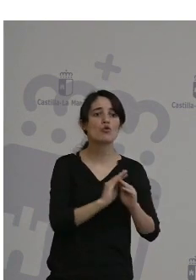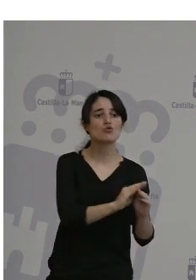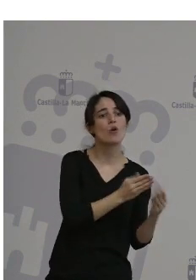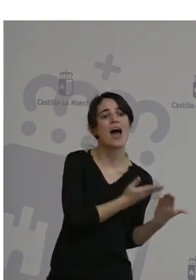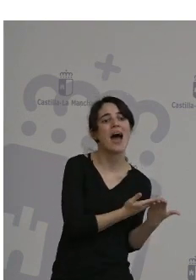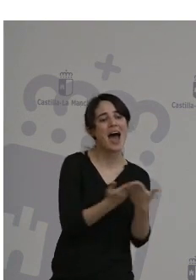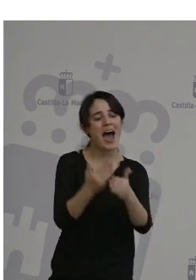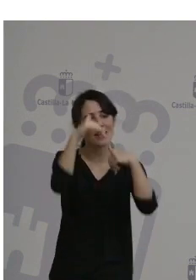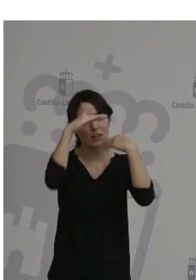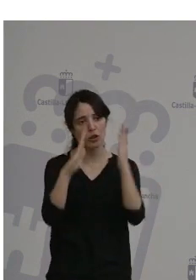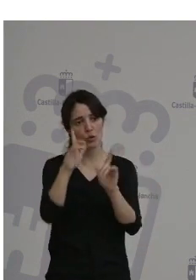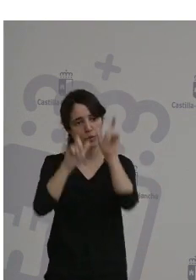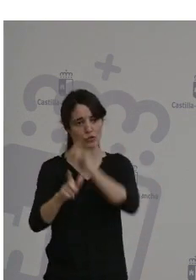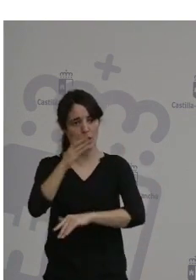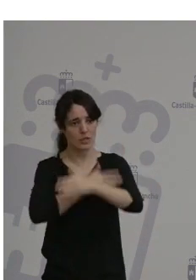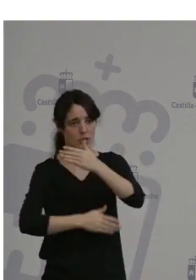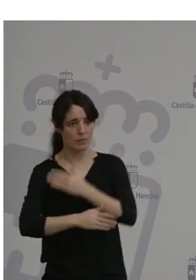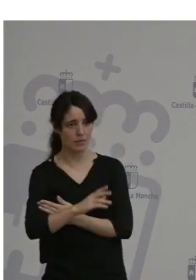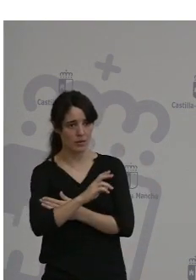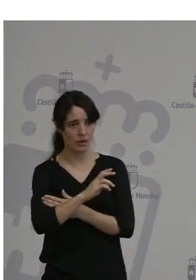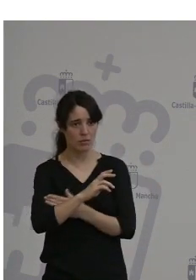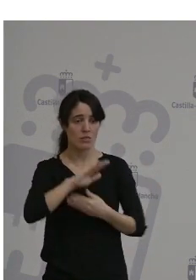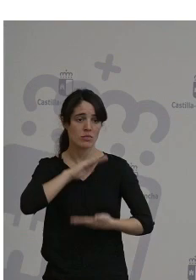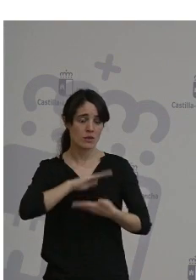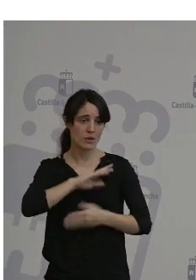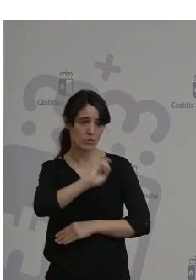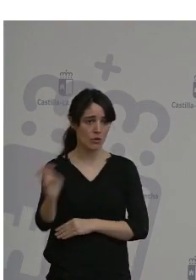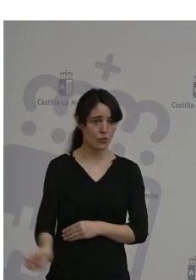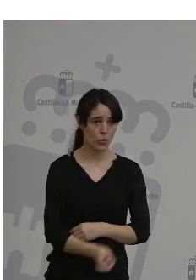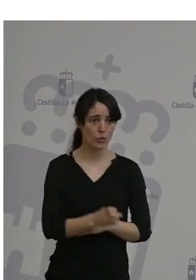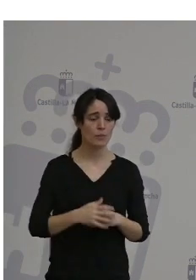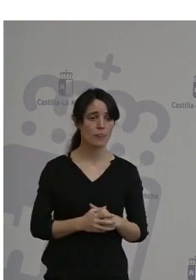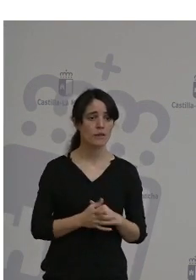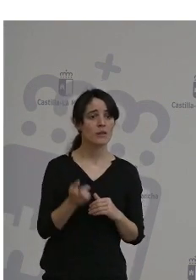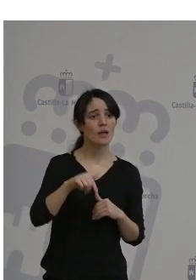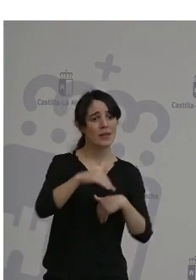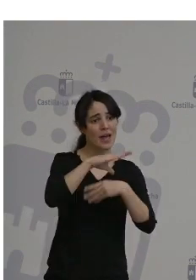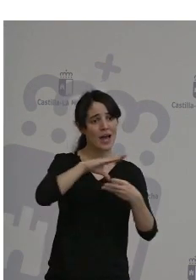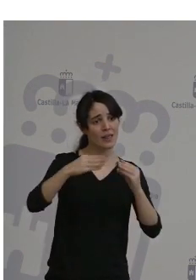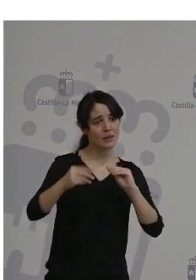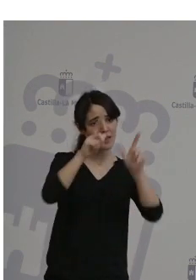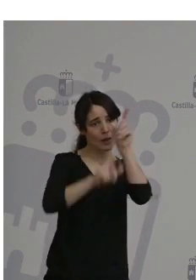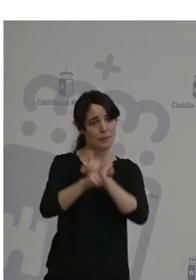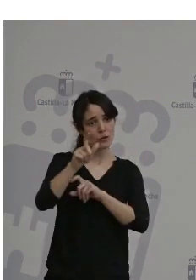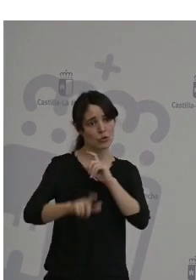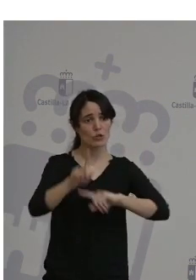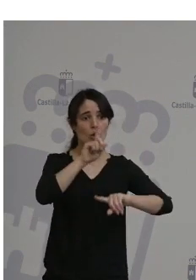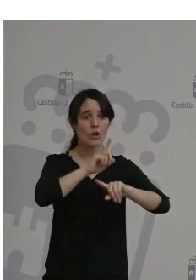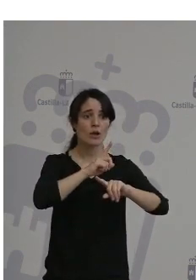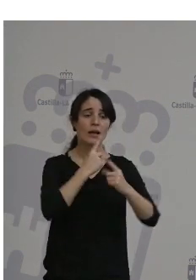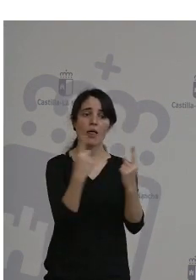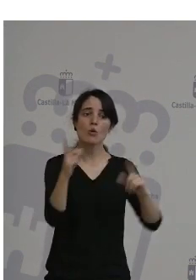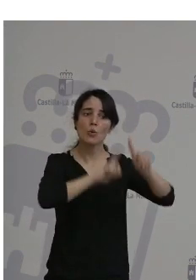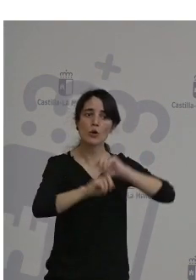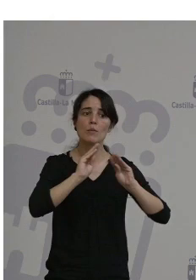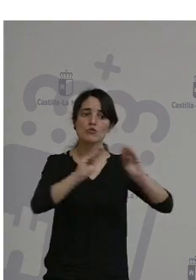decir, de la diversidad funcional completa y a los problemas que tiene cada una de las personas en los puestos